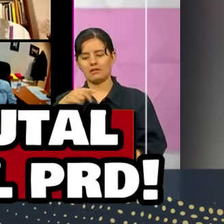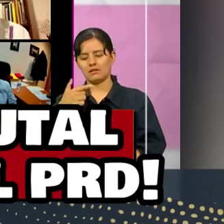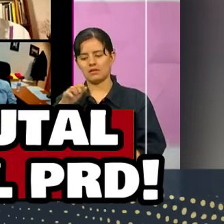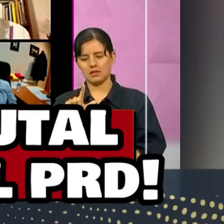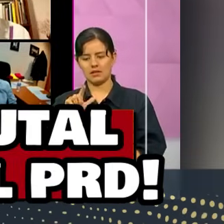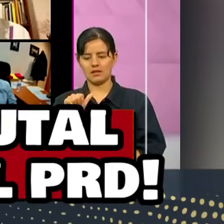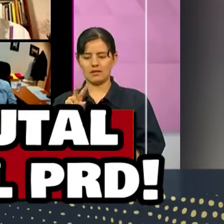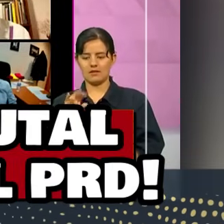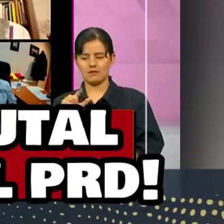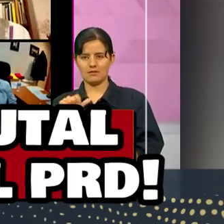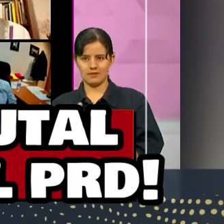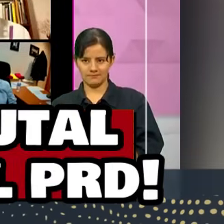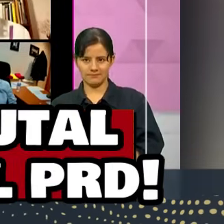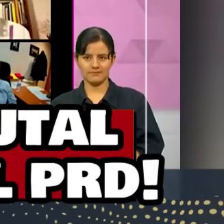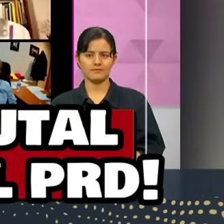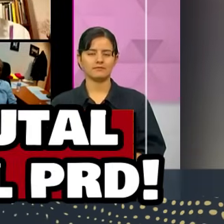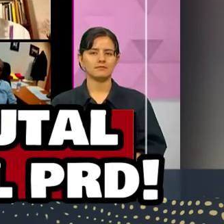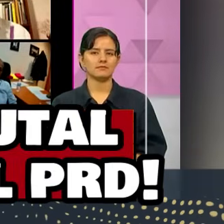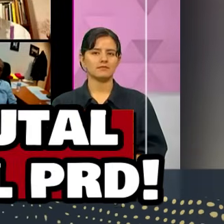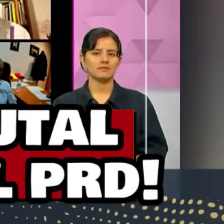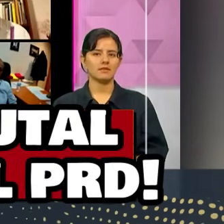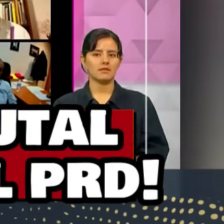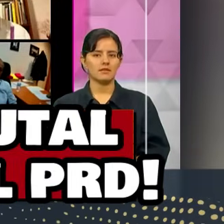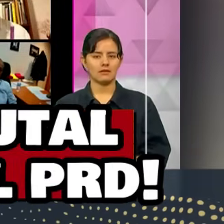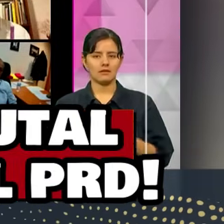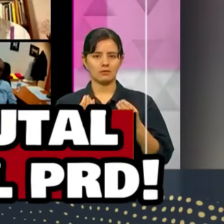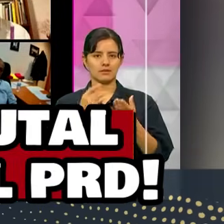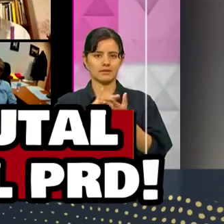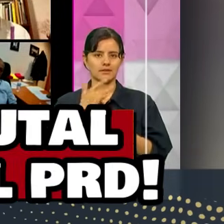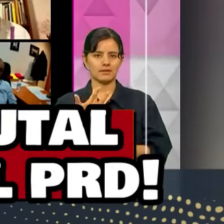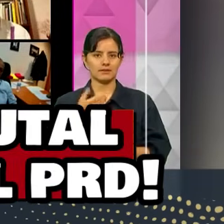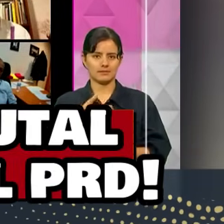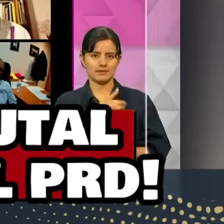Ángel Clemente Ávila. Adelante. Muchas gracias, presidenta.